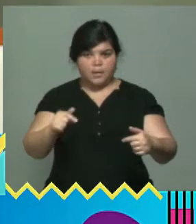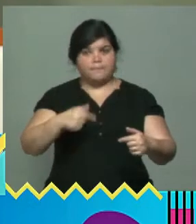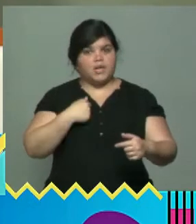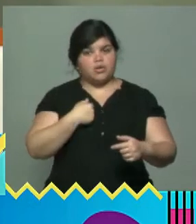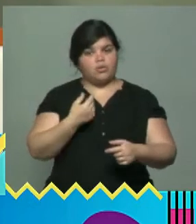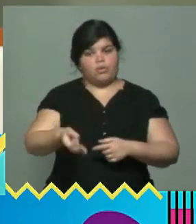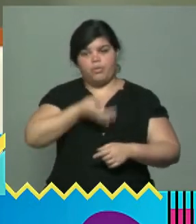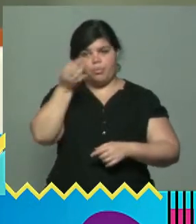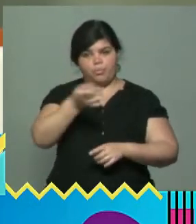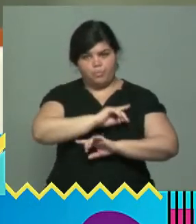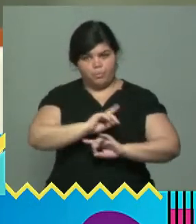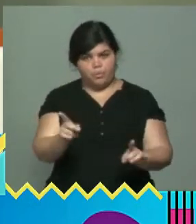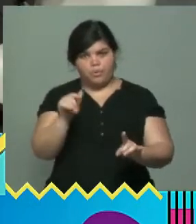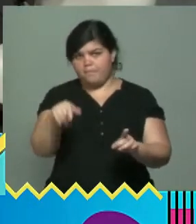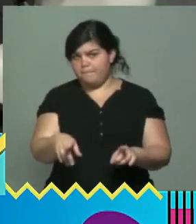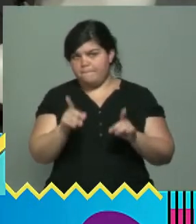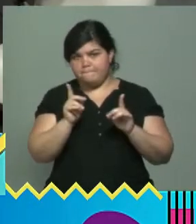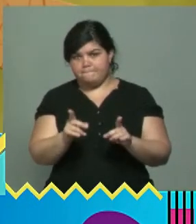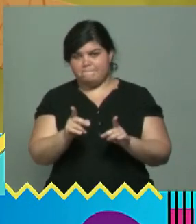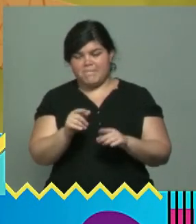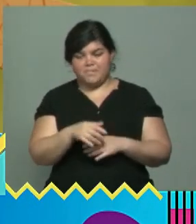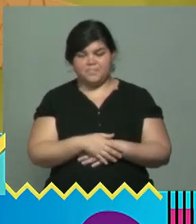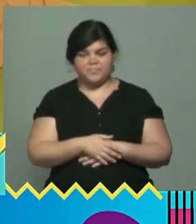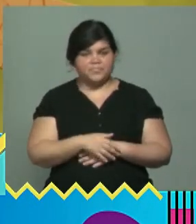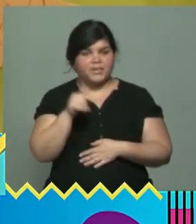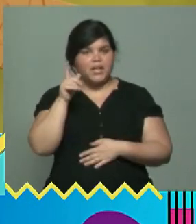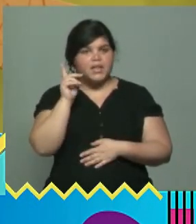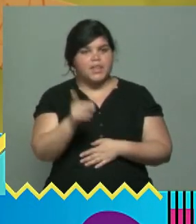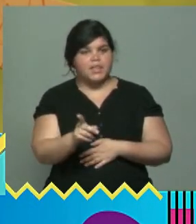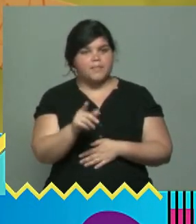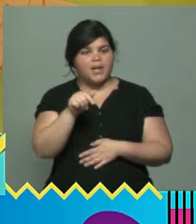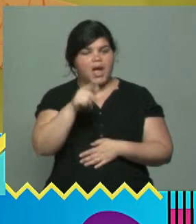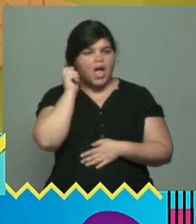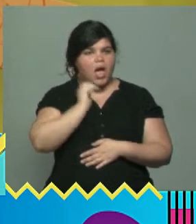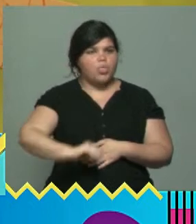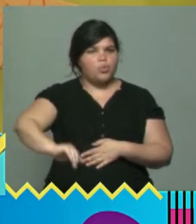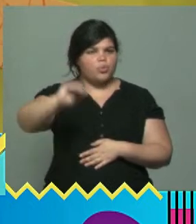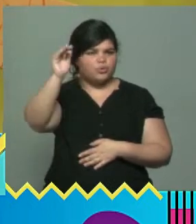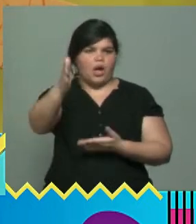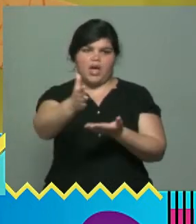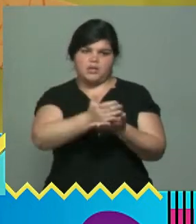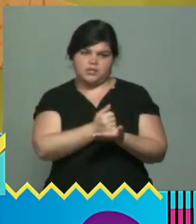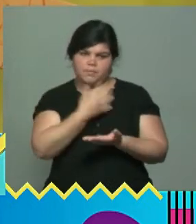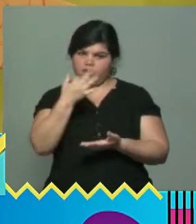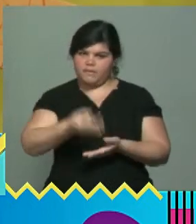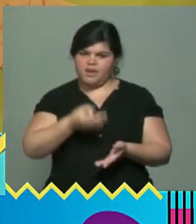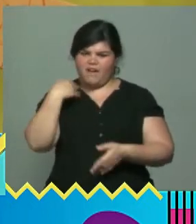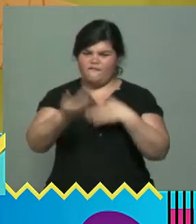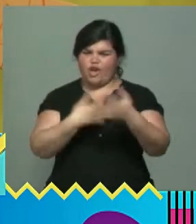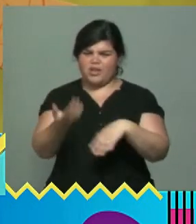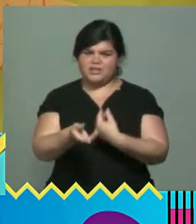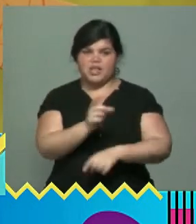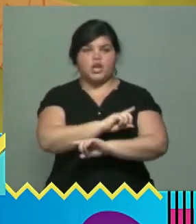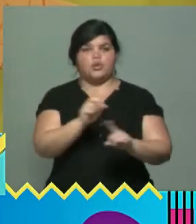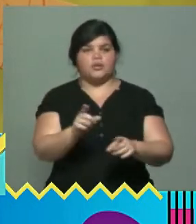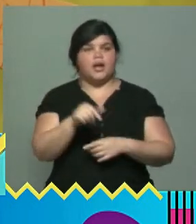los lugares de donde trabaja. Sí, difícilmente un adulto reconozca que maltrata o golpea a los niños. Nosotros en el programa hace 19